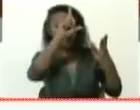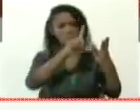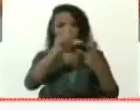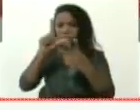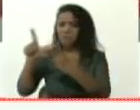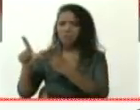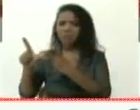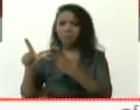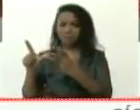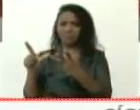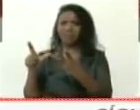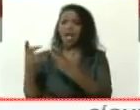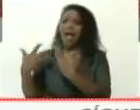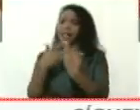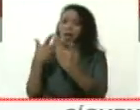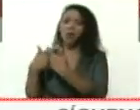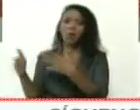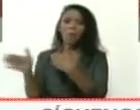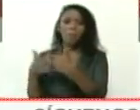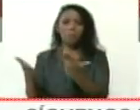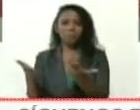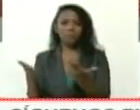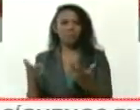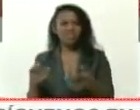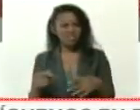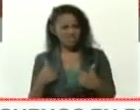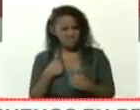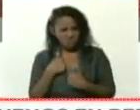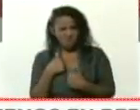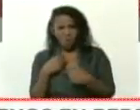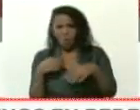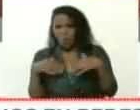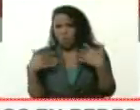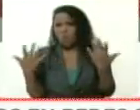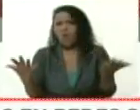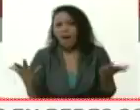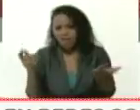Estados Unidos, las tarjetas de crédito. ¿Qué cuenta? ¿Qué tarjeta?